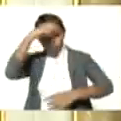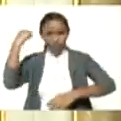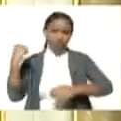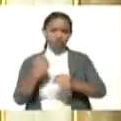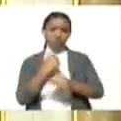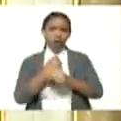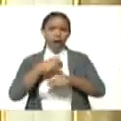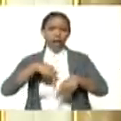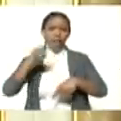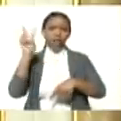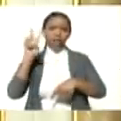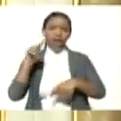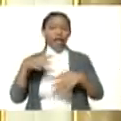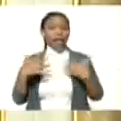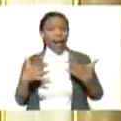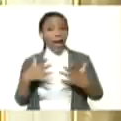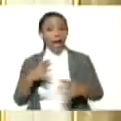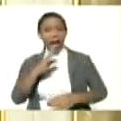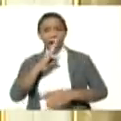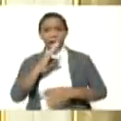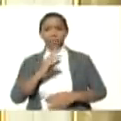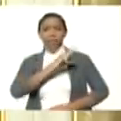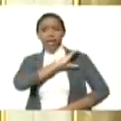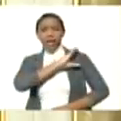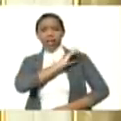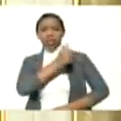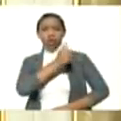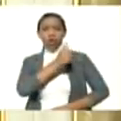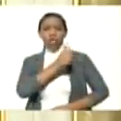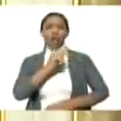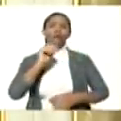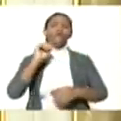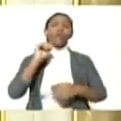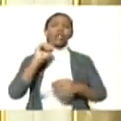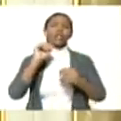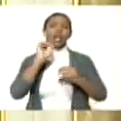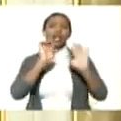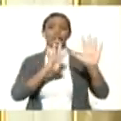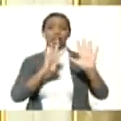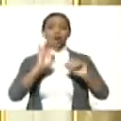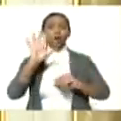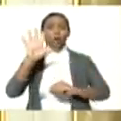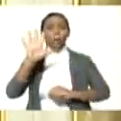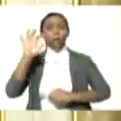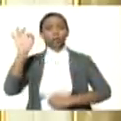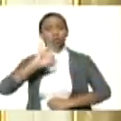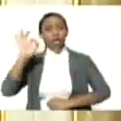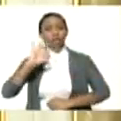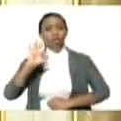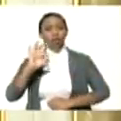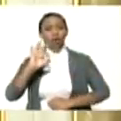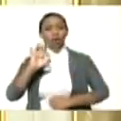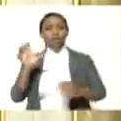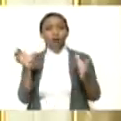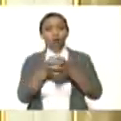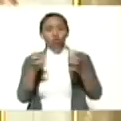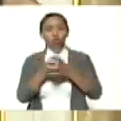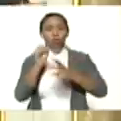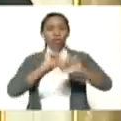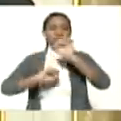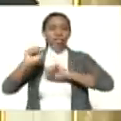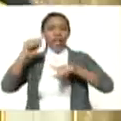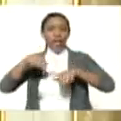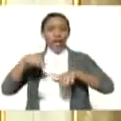Venezuela, que es la dirección del 95% de los sindicatos y federaciones del país.